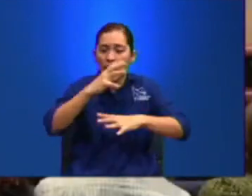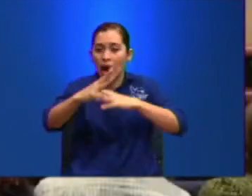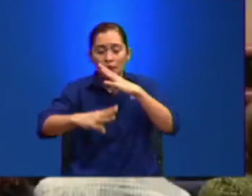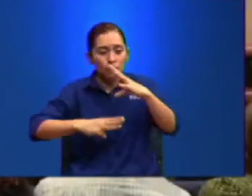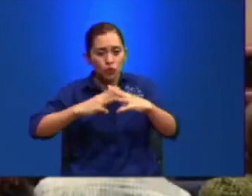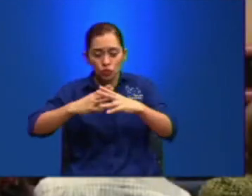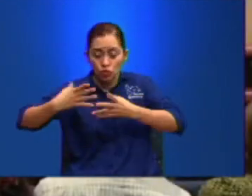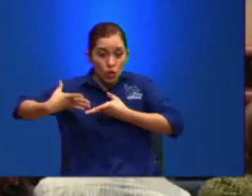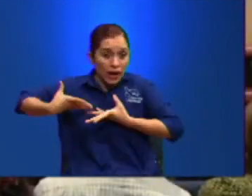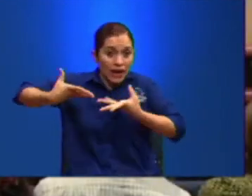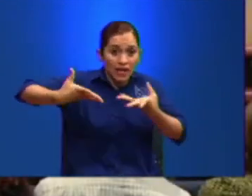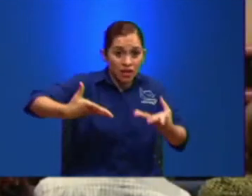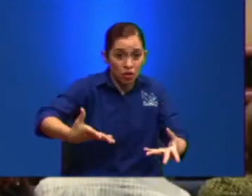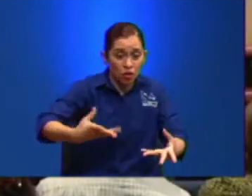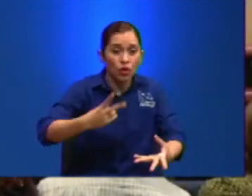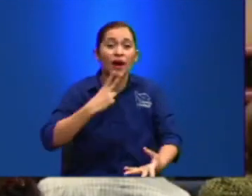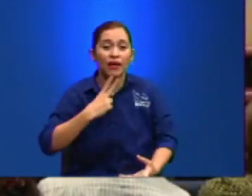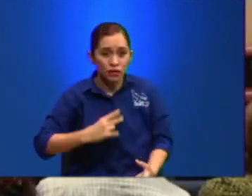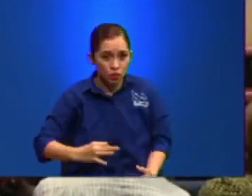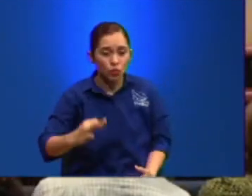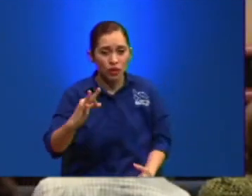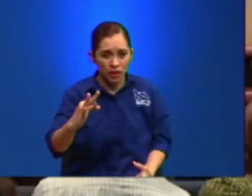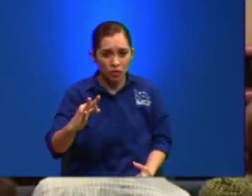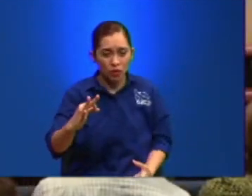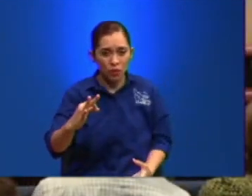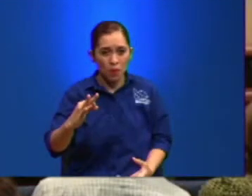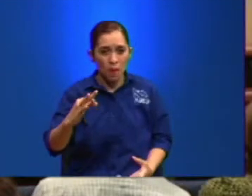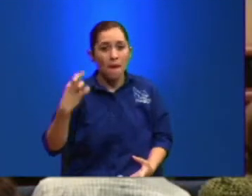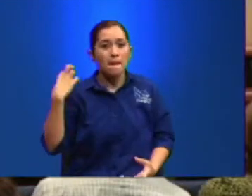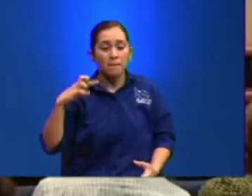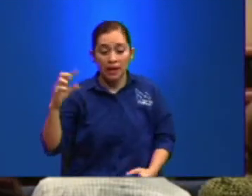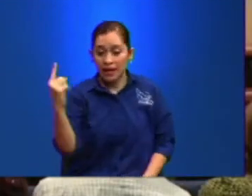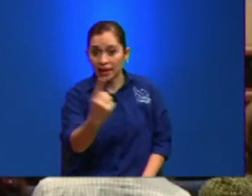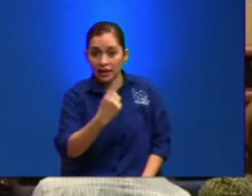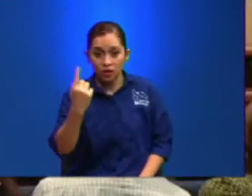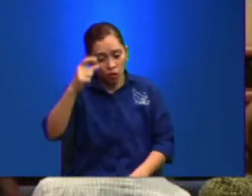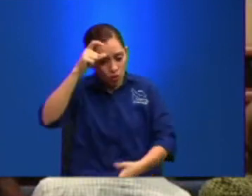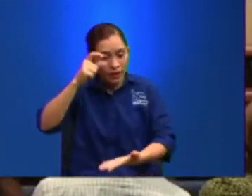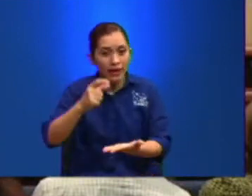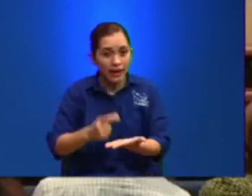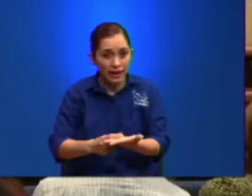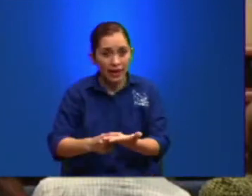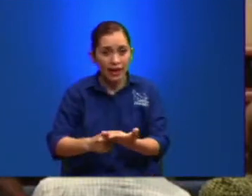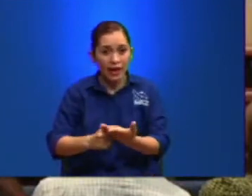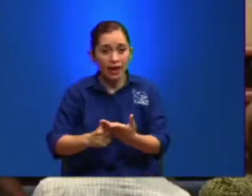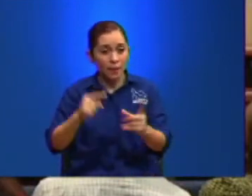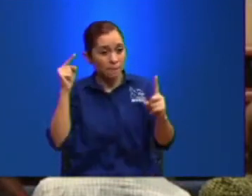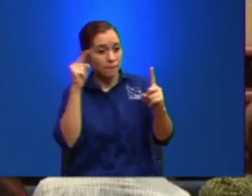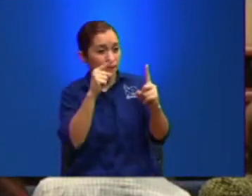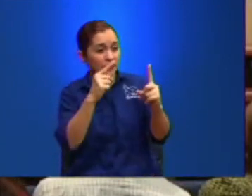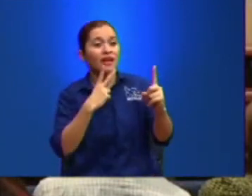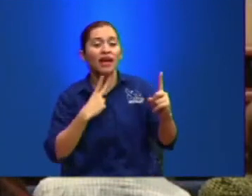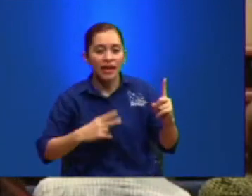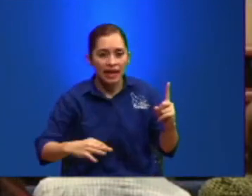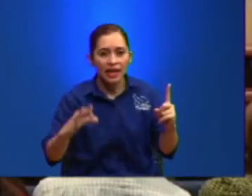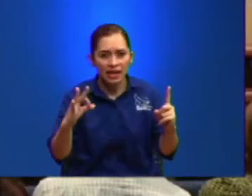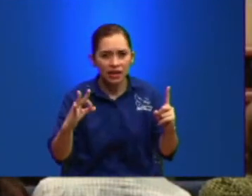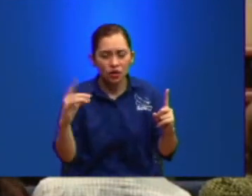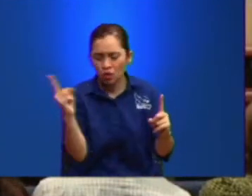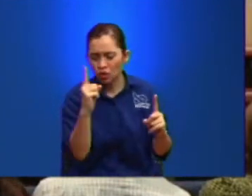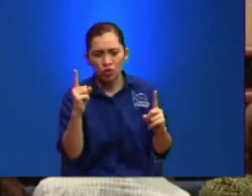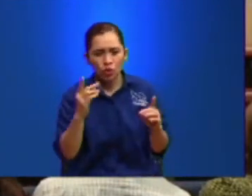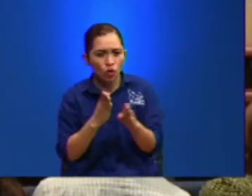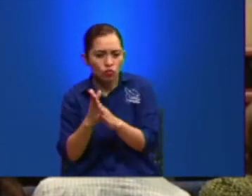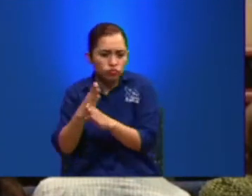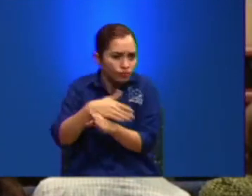para que todo aquel que en él creerá no se perdiera verdad sino que accediera tuviera acceso a la vida eterna no se perdía no se fuera el